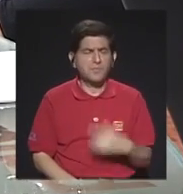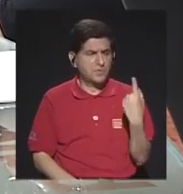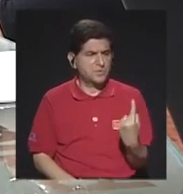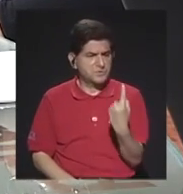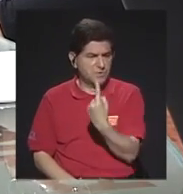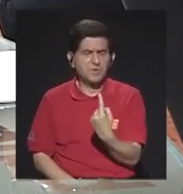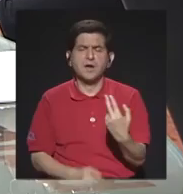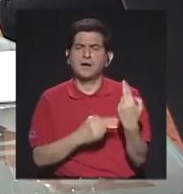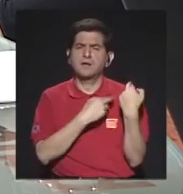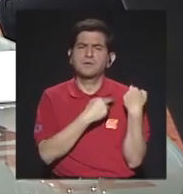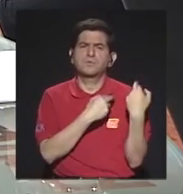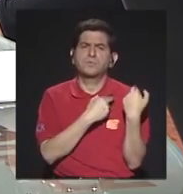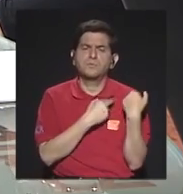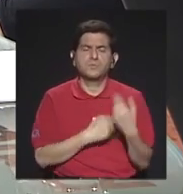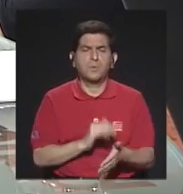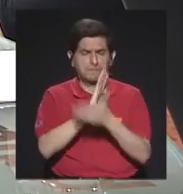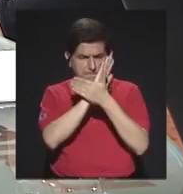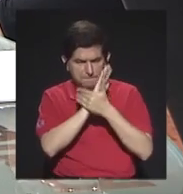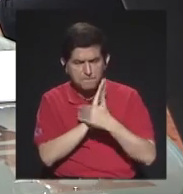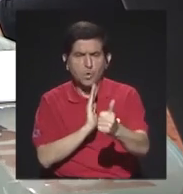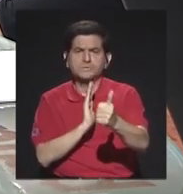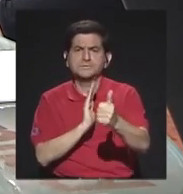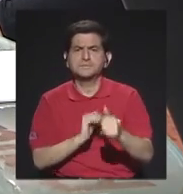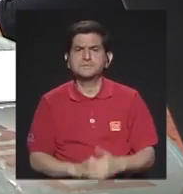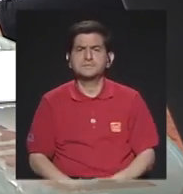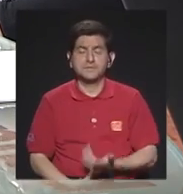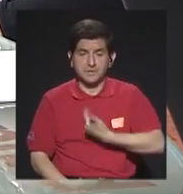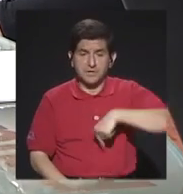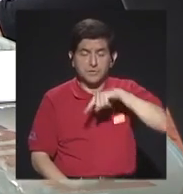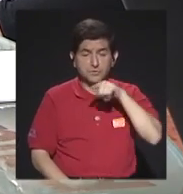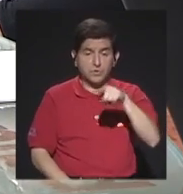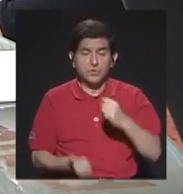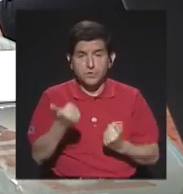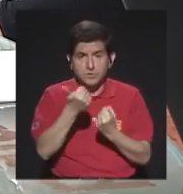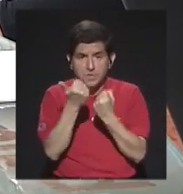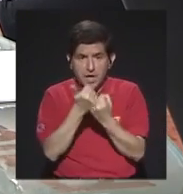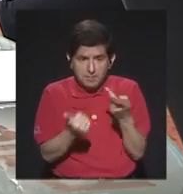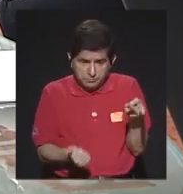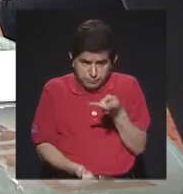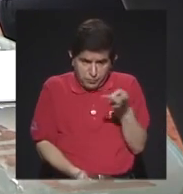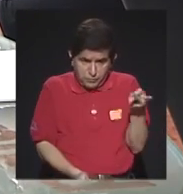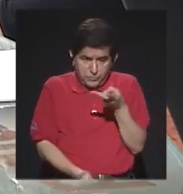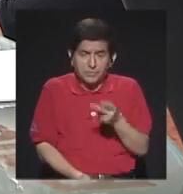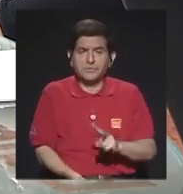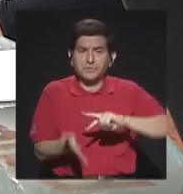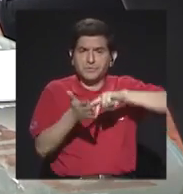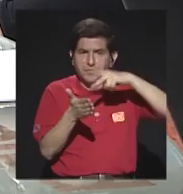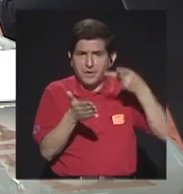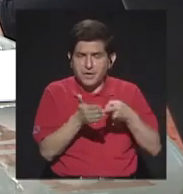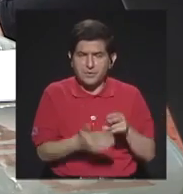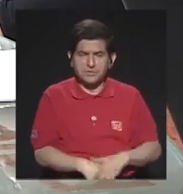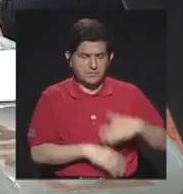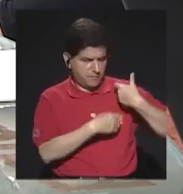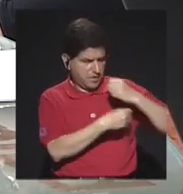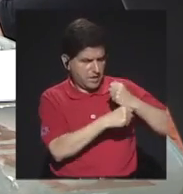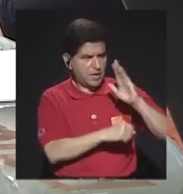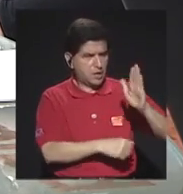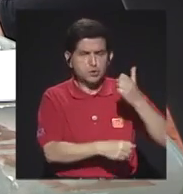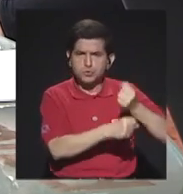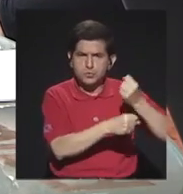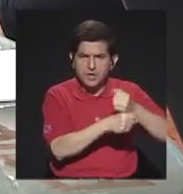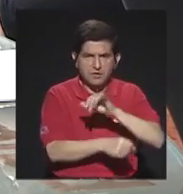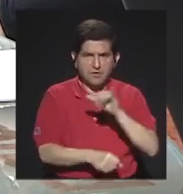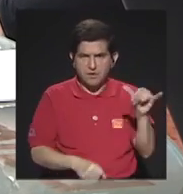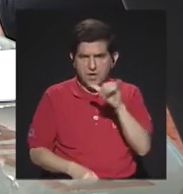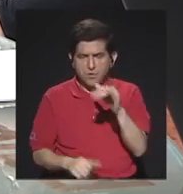quien le corresponde y potenciar más bien y ser ese apoyo mutuo en lo que al gobierno local le corresponde y en lo